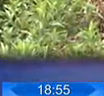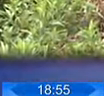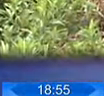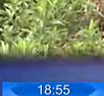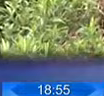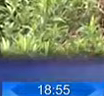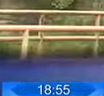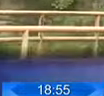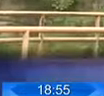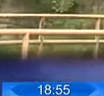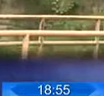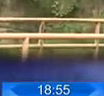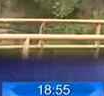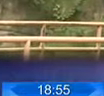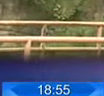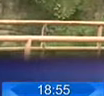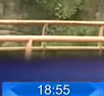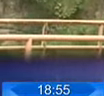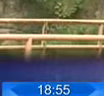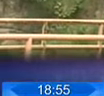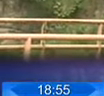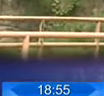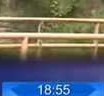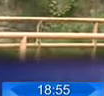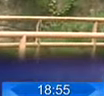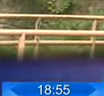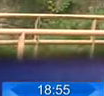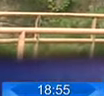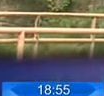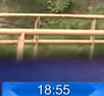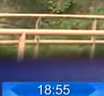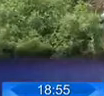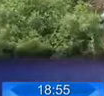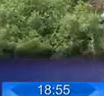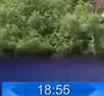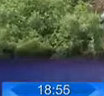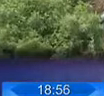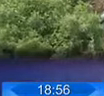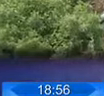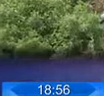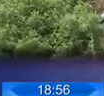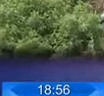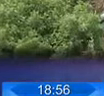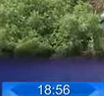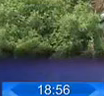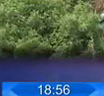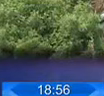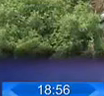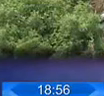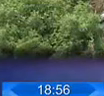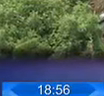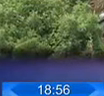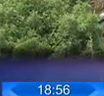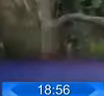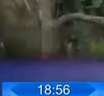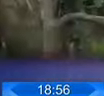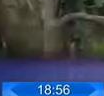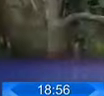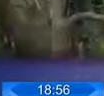El cuerpo de una mujer fue hallado en una quebrada al sur de la capital. El novio de la joven fue detenido